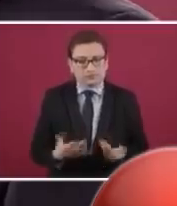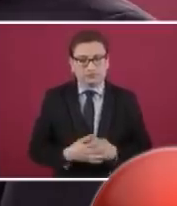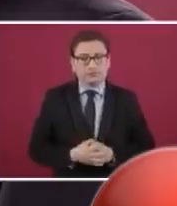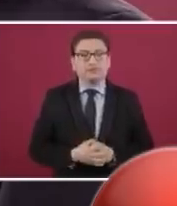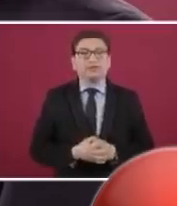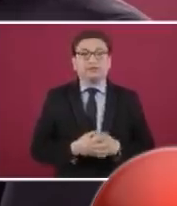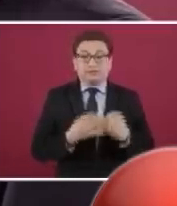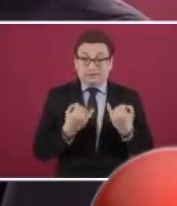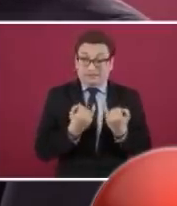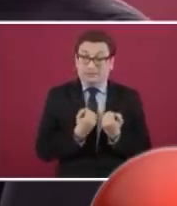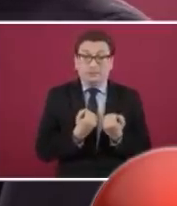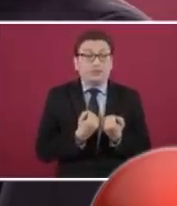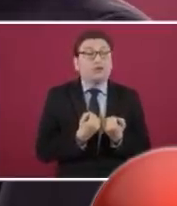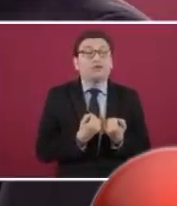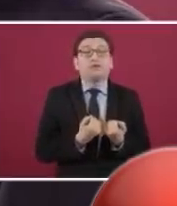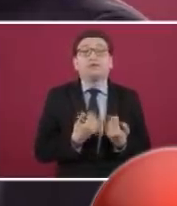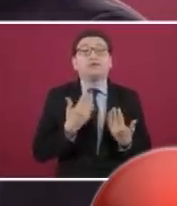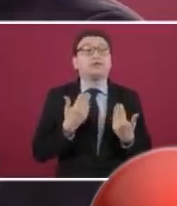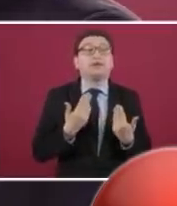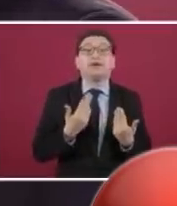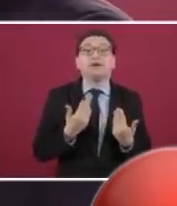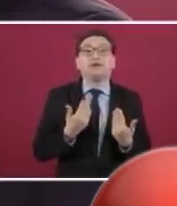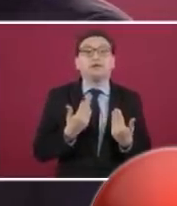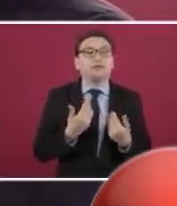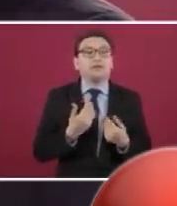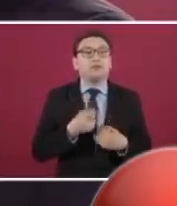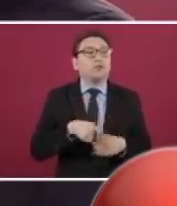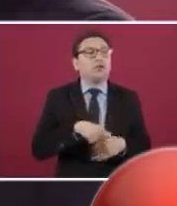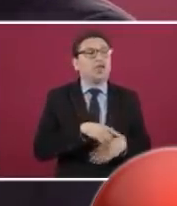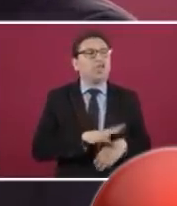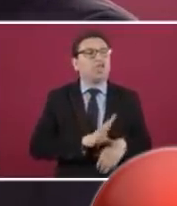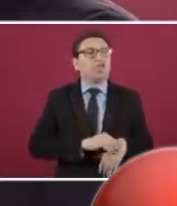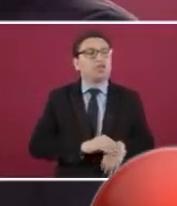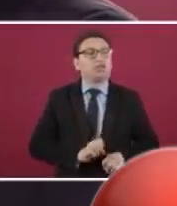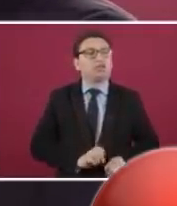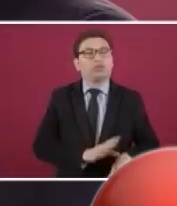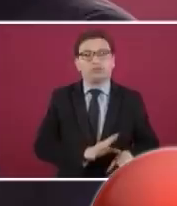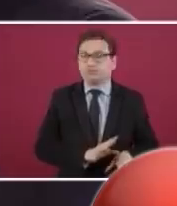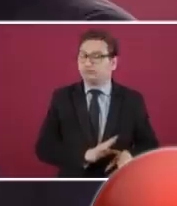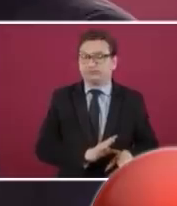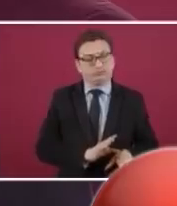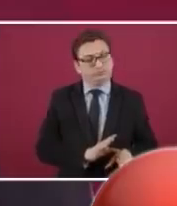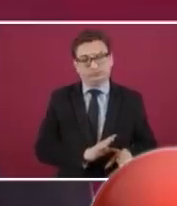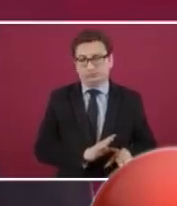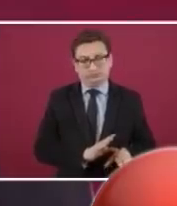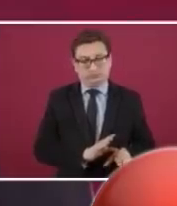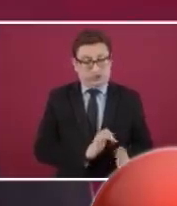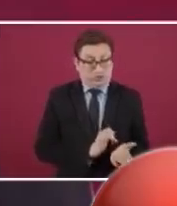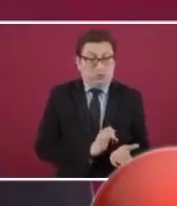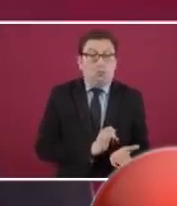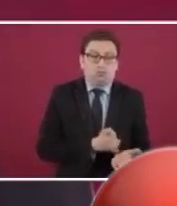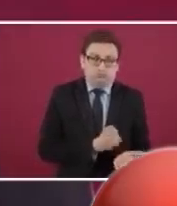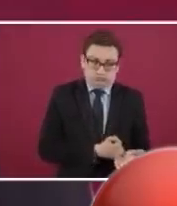ya no hay condonación. ¿Están oyendo, jetes? De impuestos.